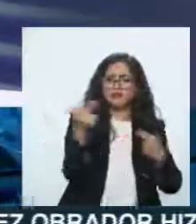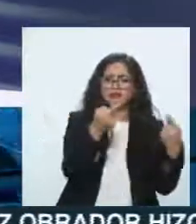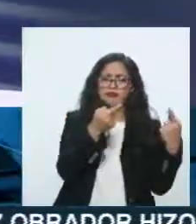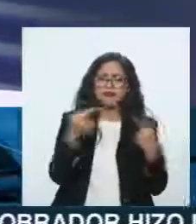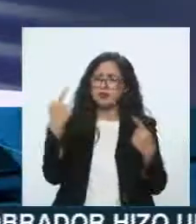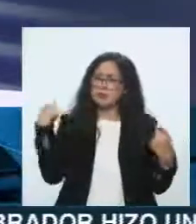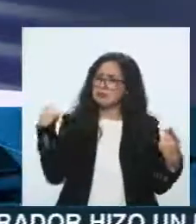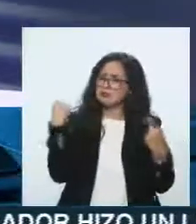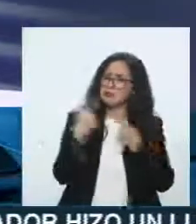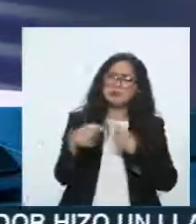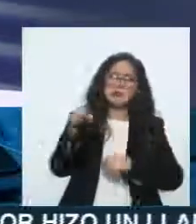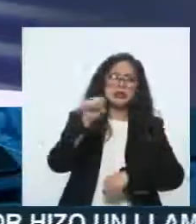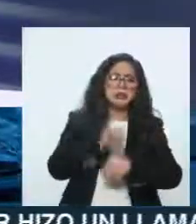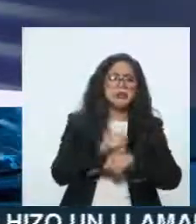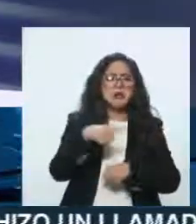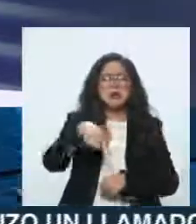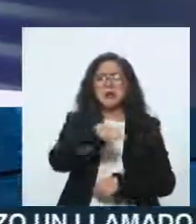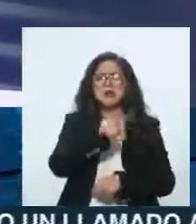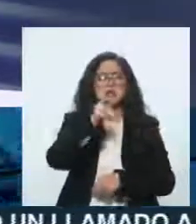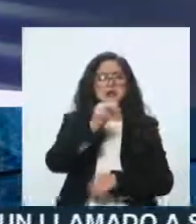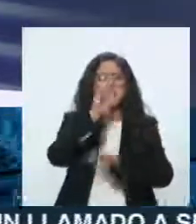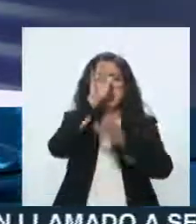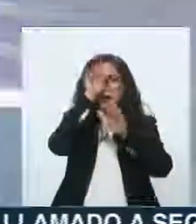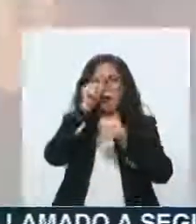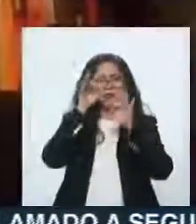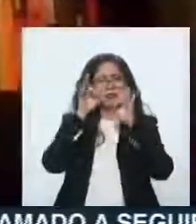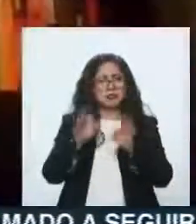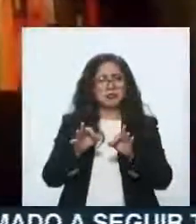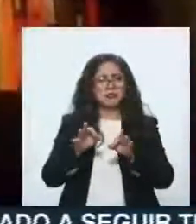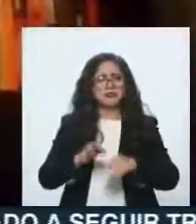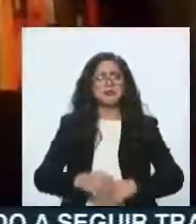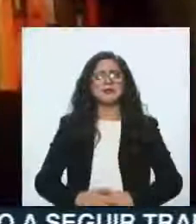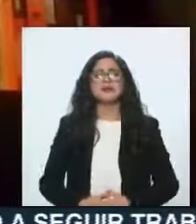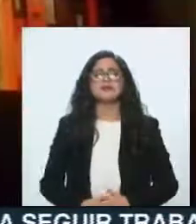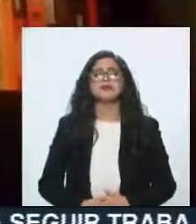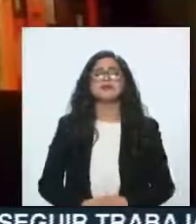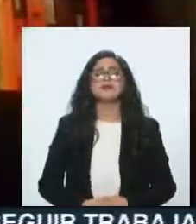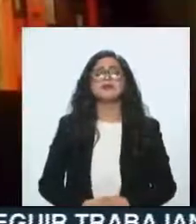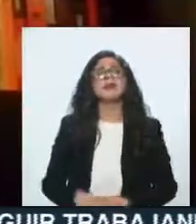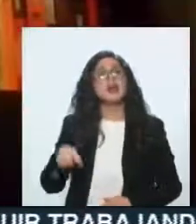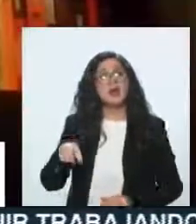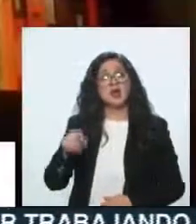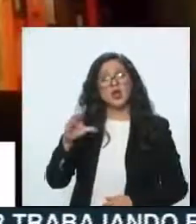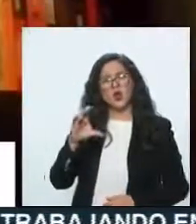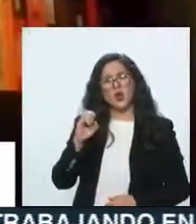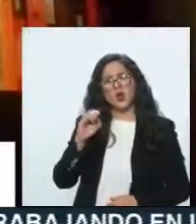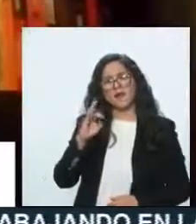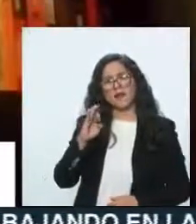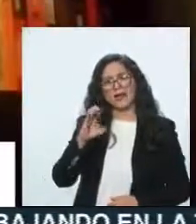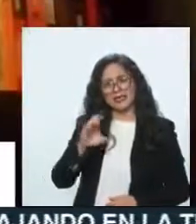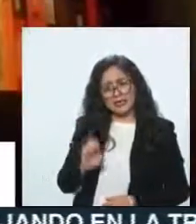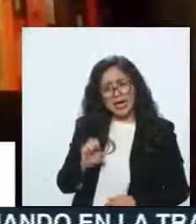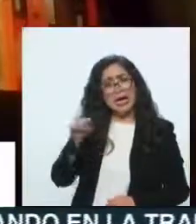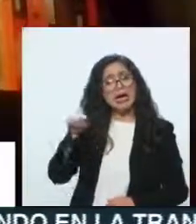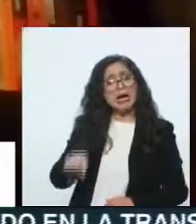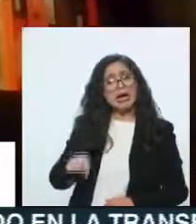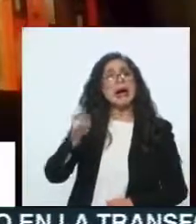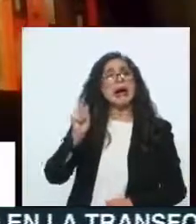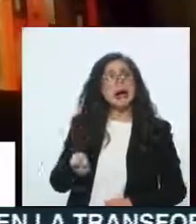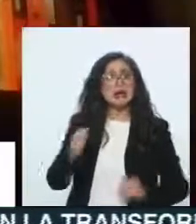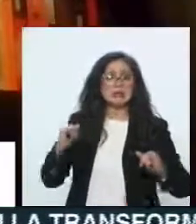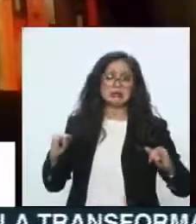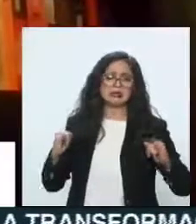varias semanas, Víctor? Mira, en ese sentido, la COFECE está haciendo uso de sus atribuciones, o sea, finalmente es un órgano